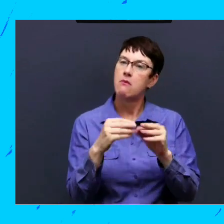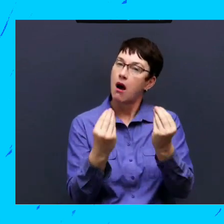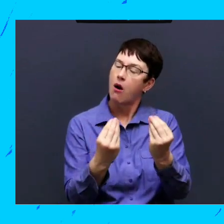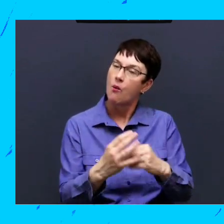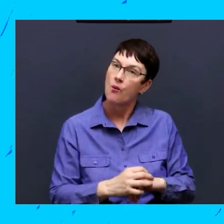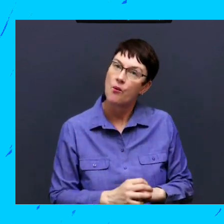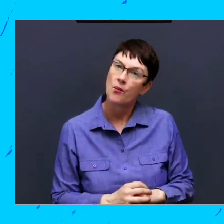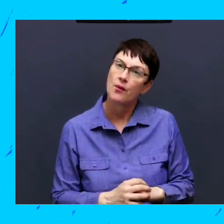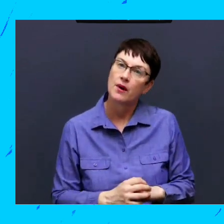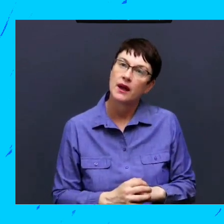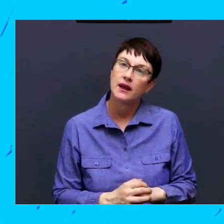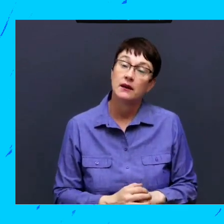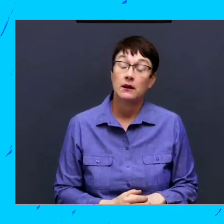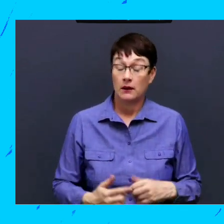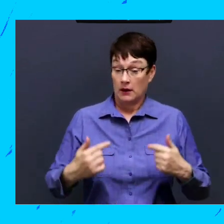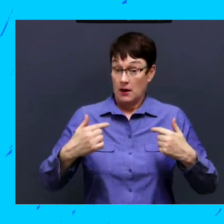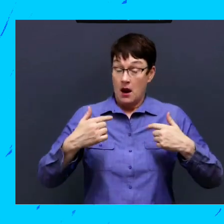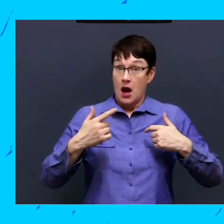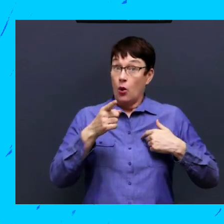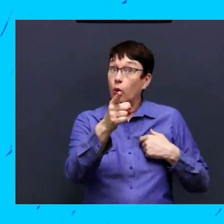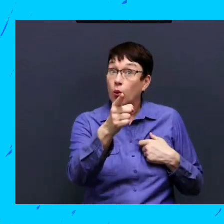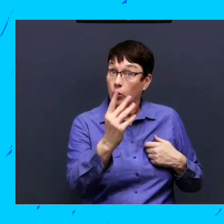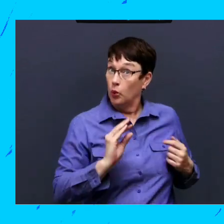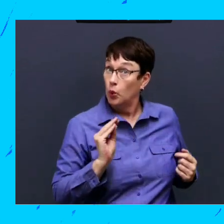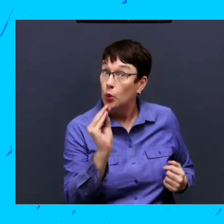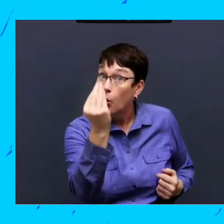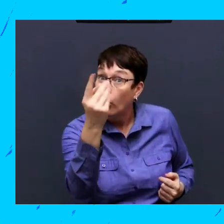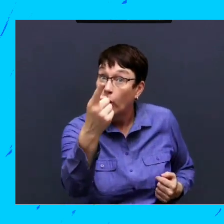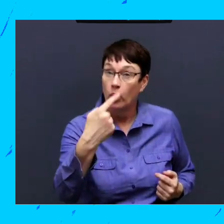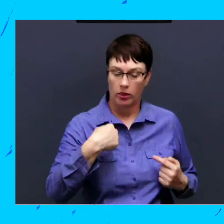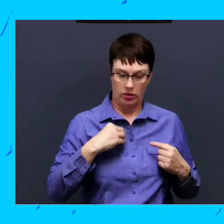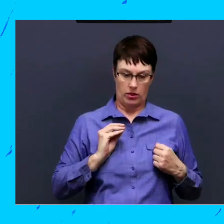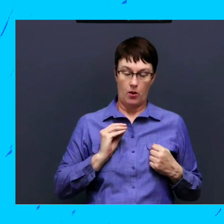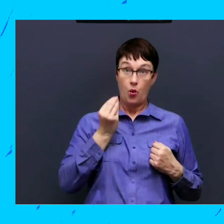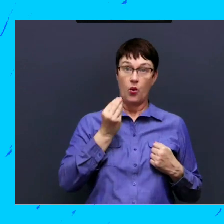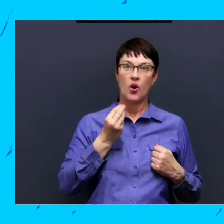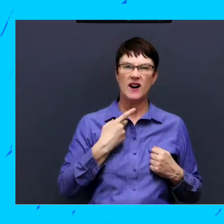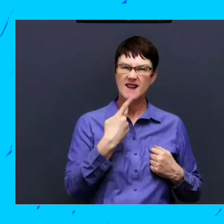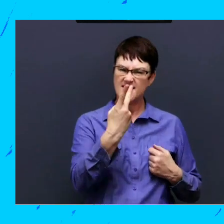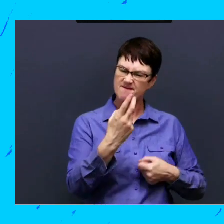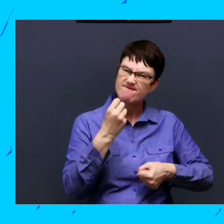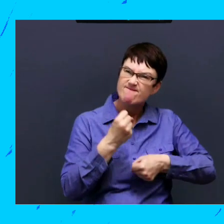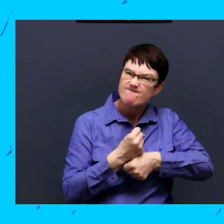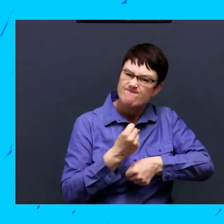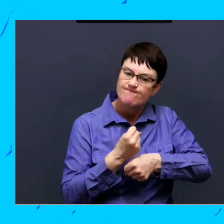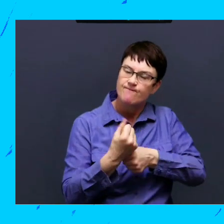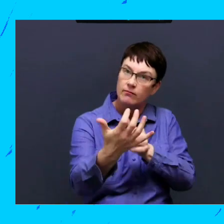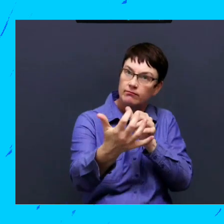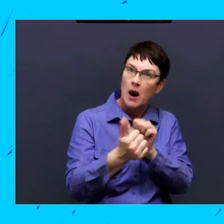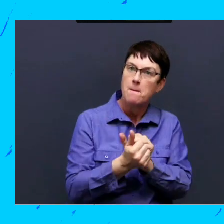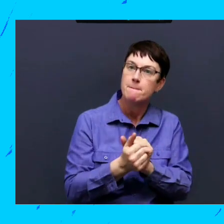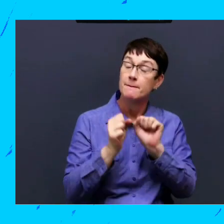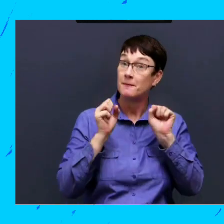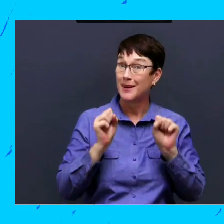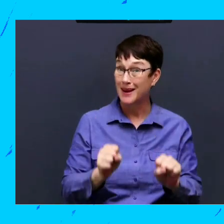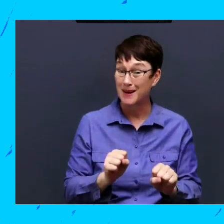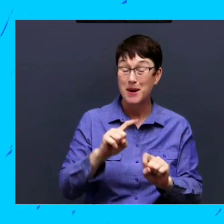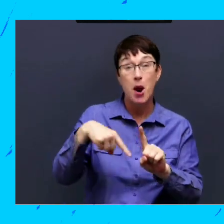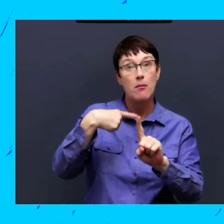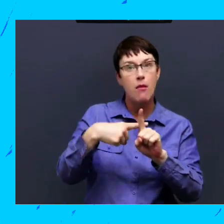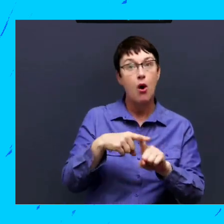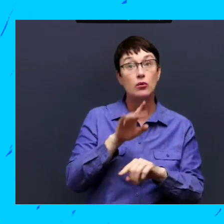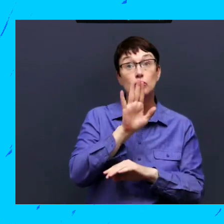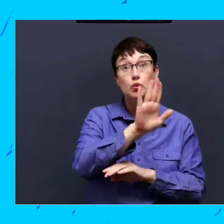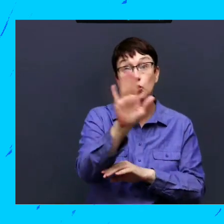¿cómo un joven puedes garantizar que participes? Llamando a los tomadores de decisión que